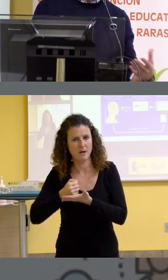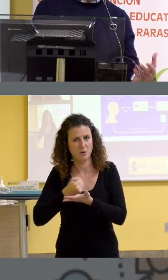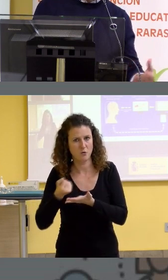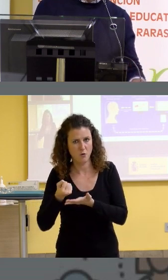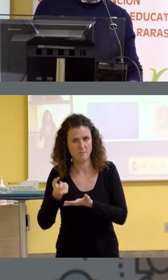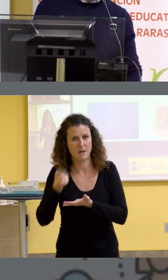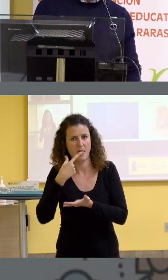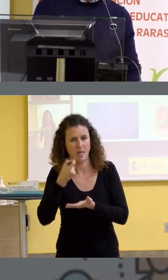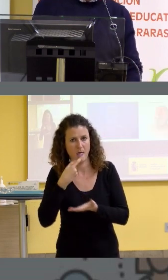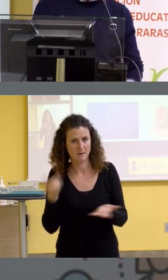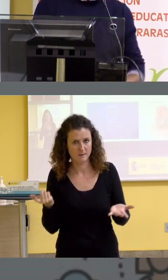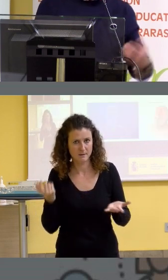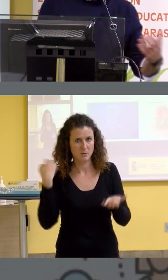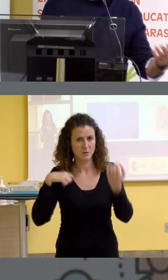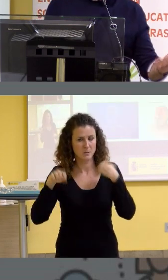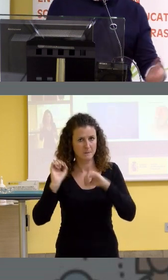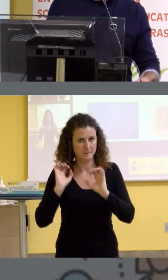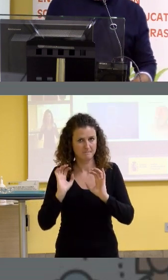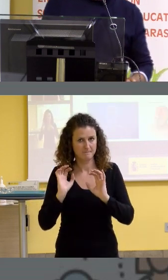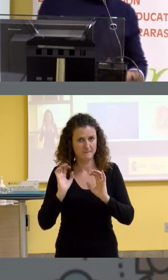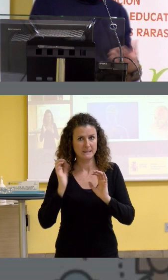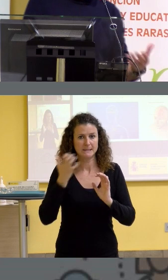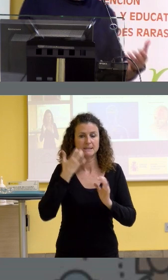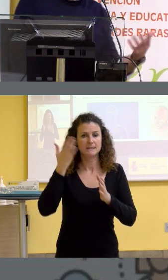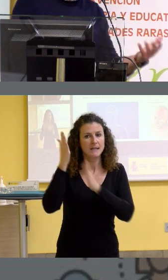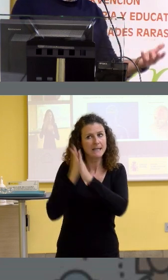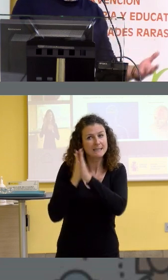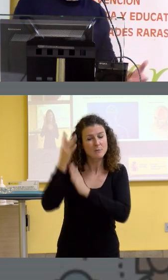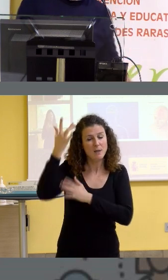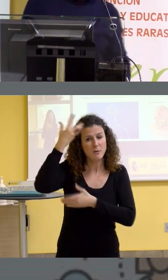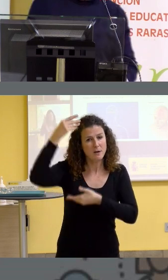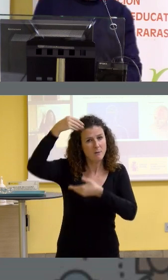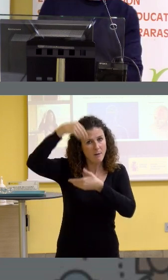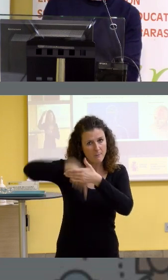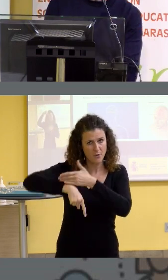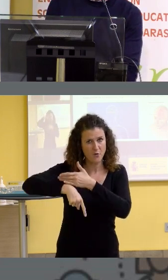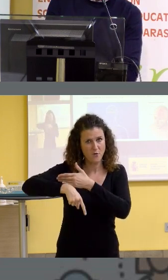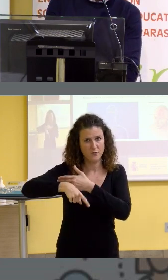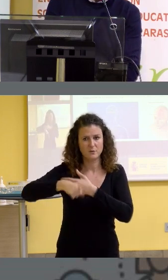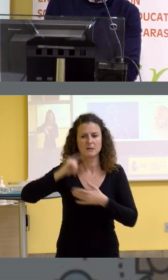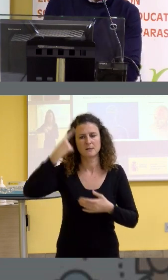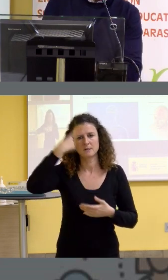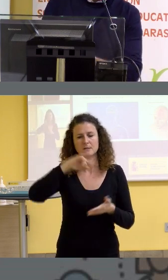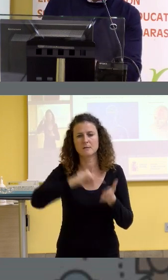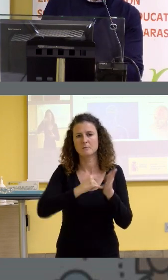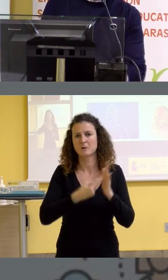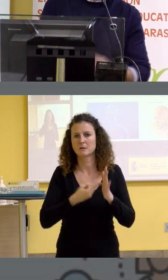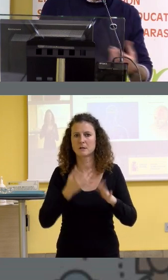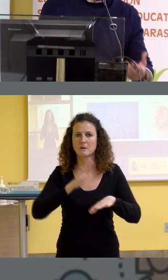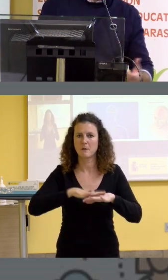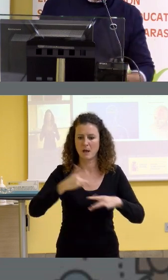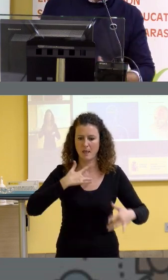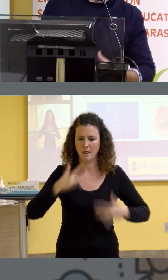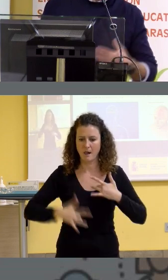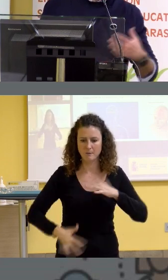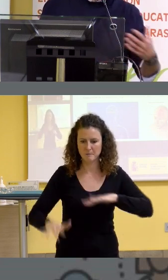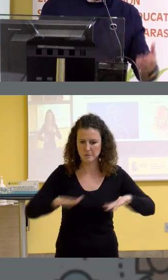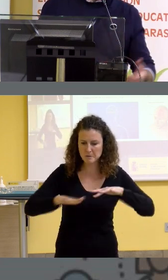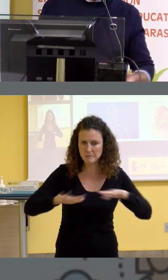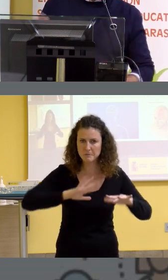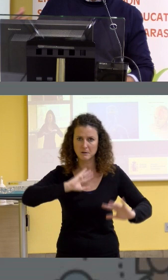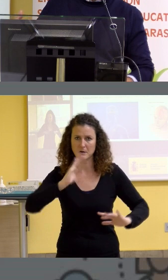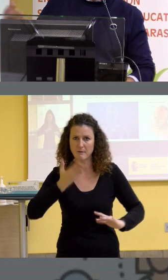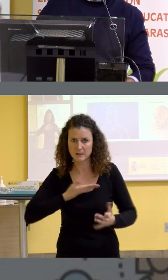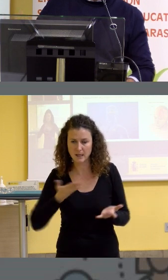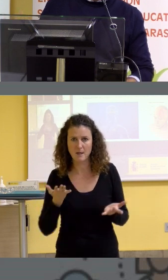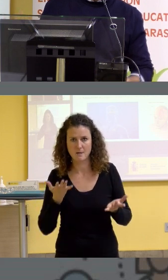intervención cognitivo-conductual. En estimulación cerebral profunda sabemos que es una técnica eficaz en el manejo de síntomas motores, en Parkinson, Huntington,